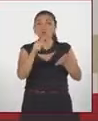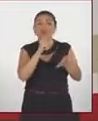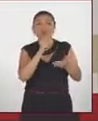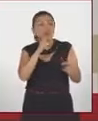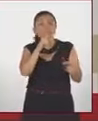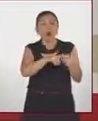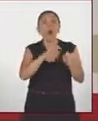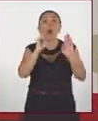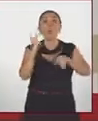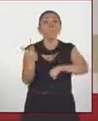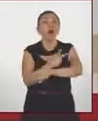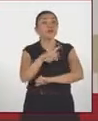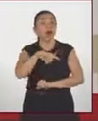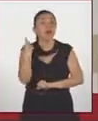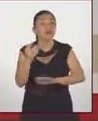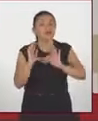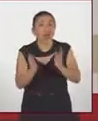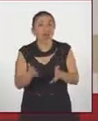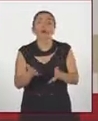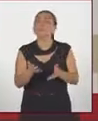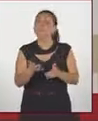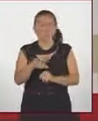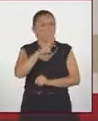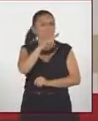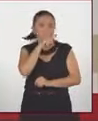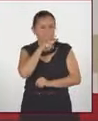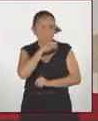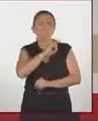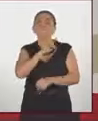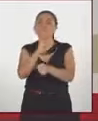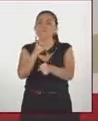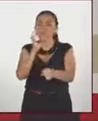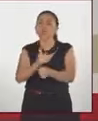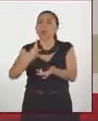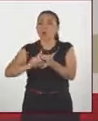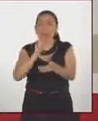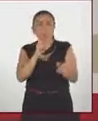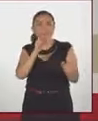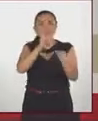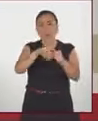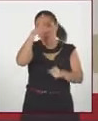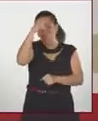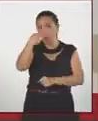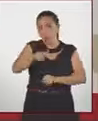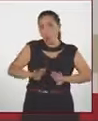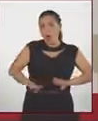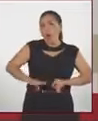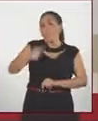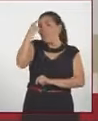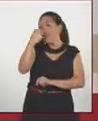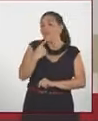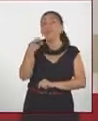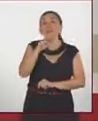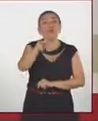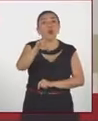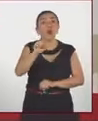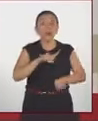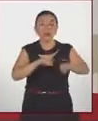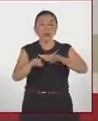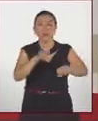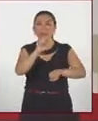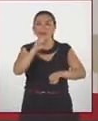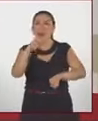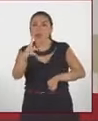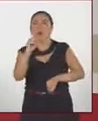una cuenta o ya no está vigente, les invitamos a registrarse según su perfil. En caso de no pertenecer al sector